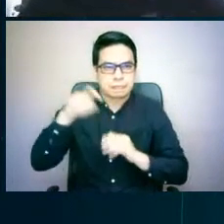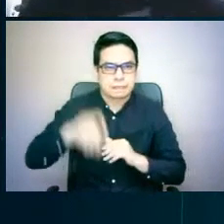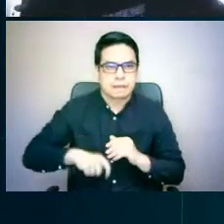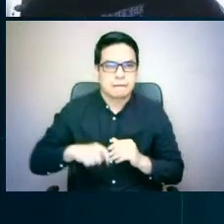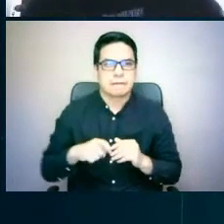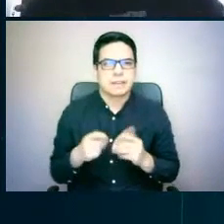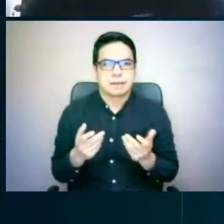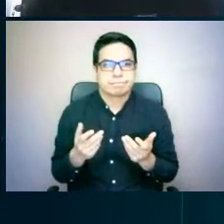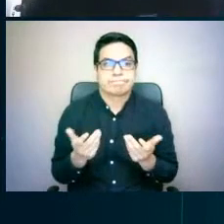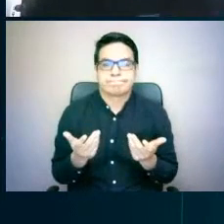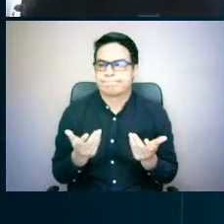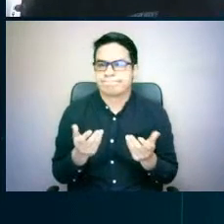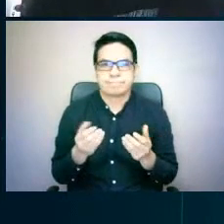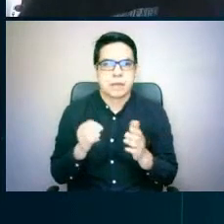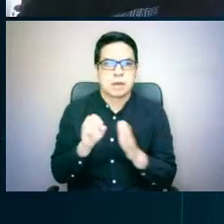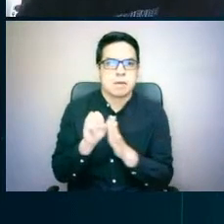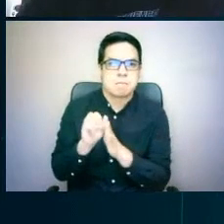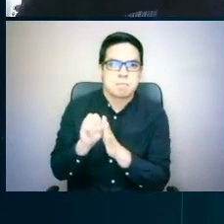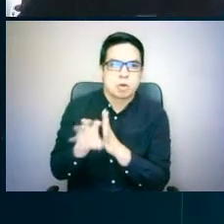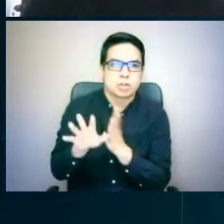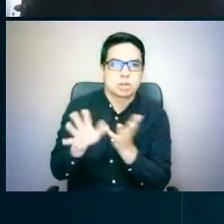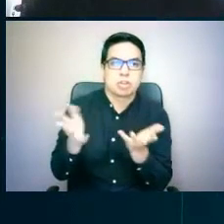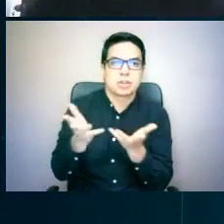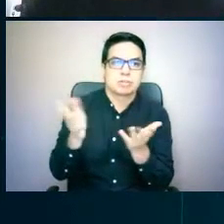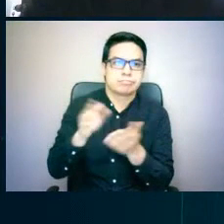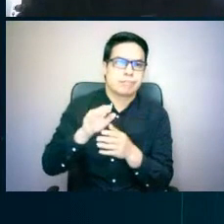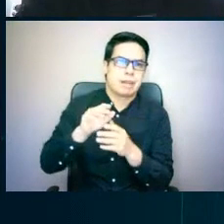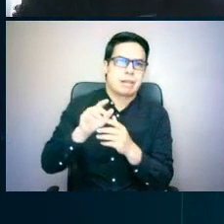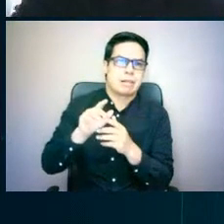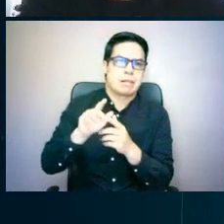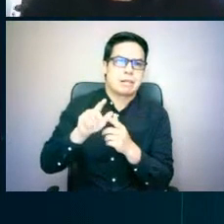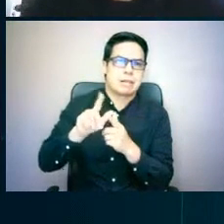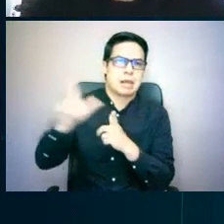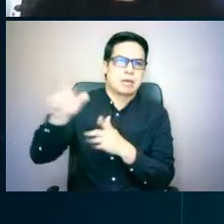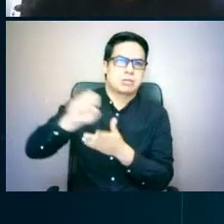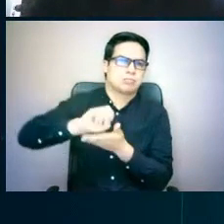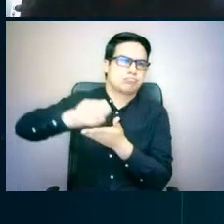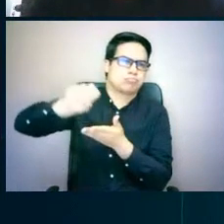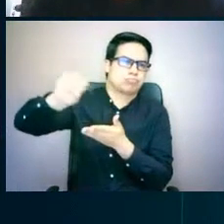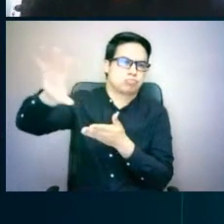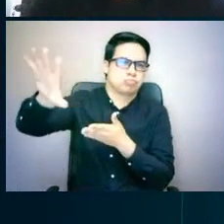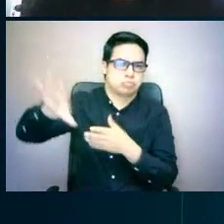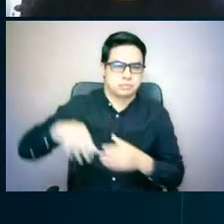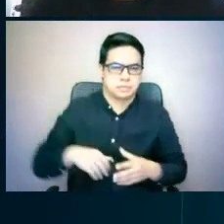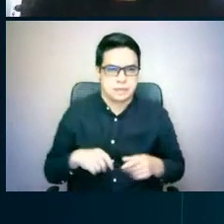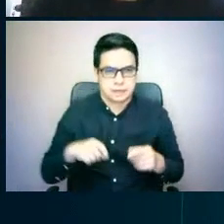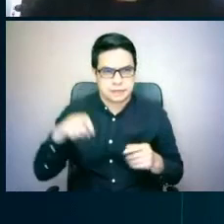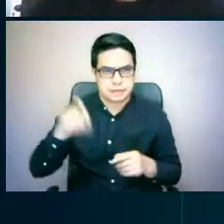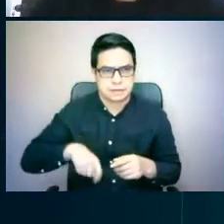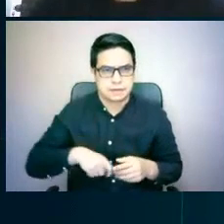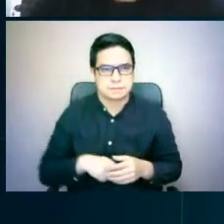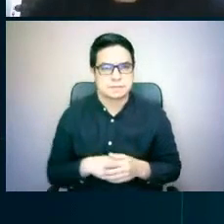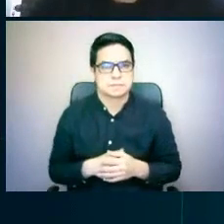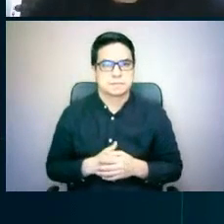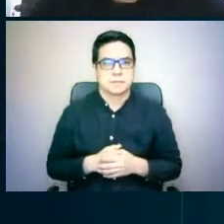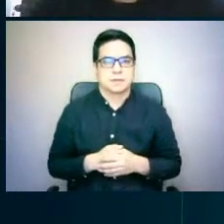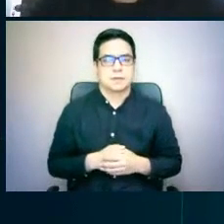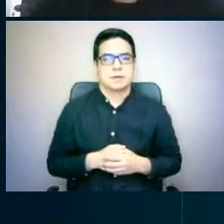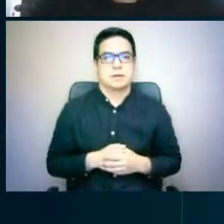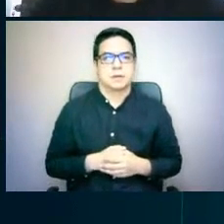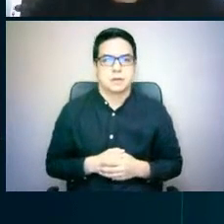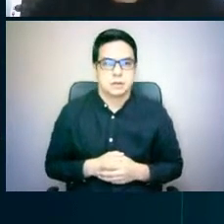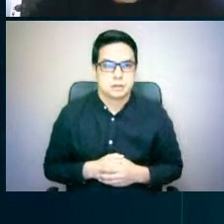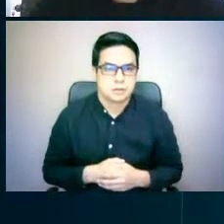su disposición final en el exterior debido a que no hay plantas pues, en Colombia. Cabe resaltar que